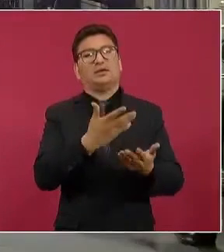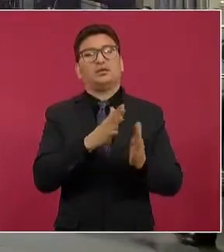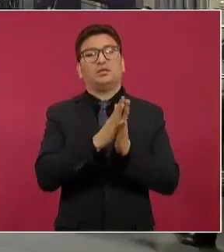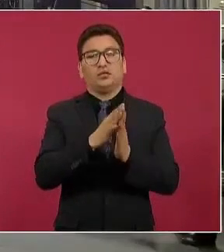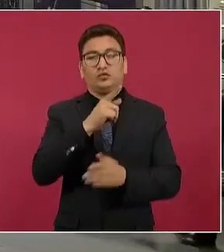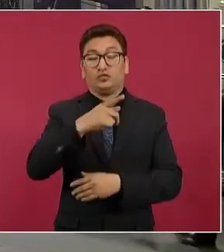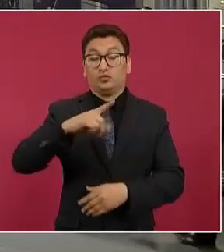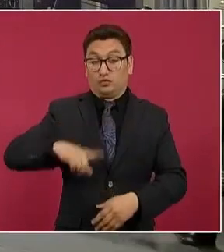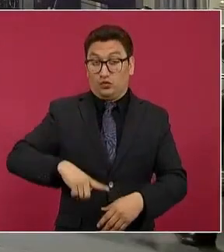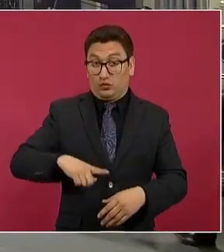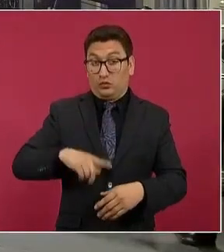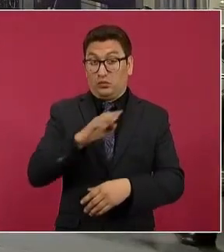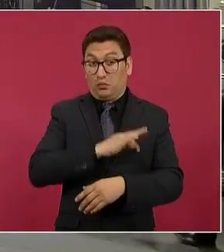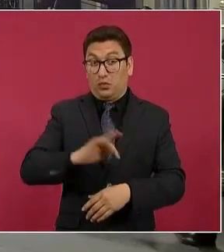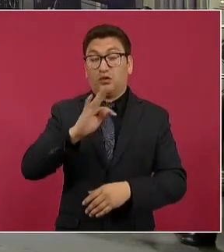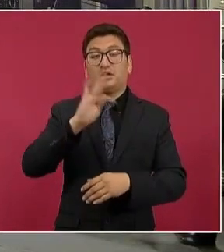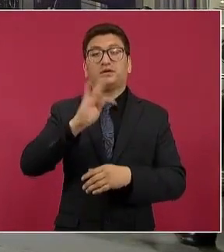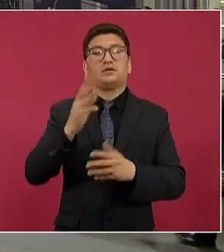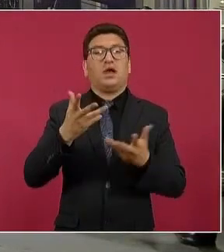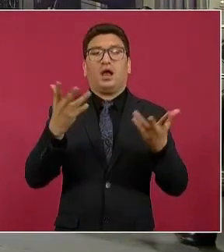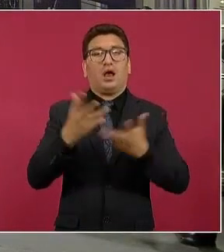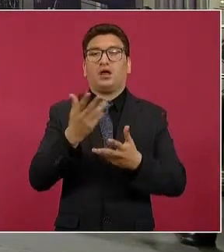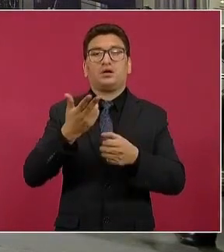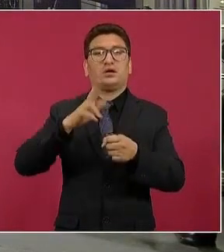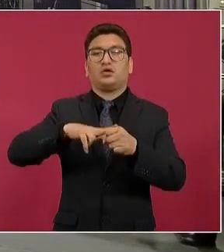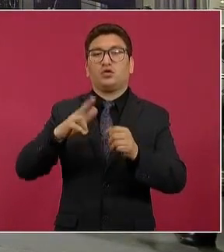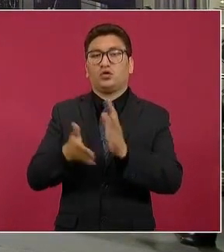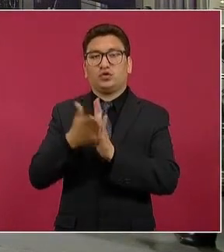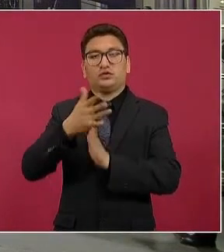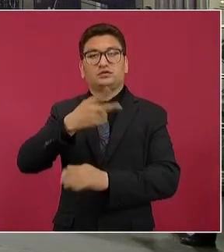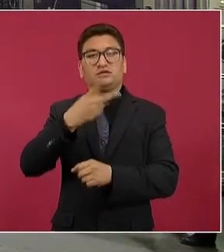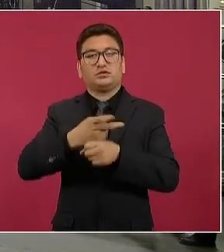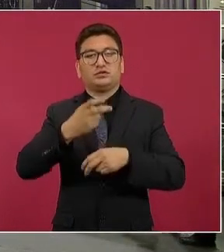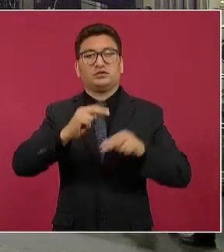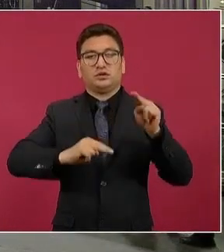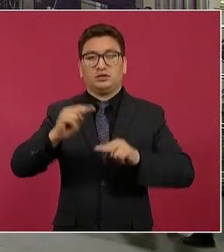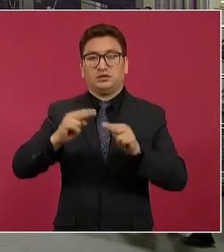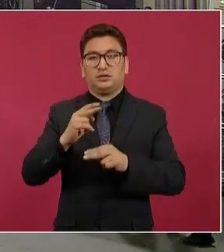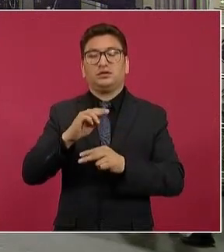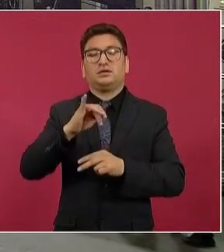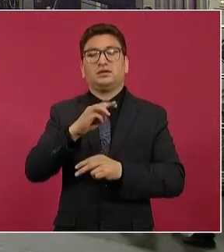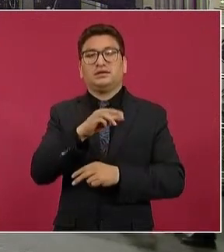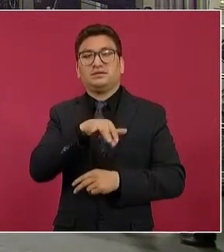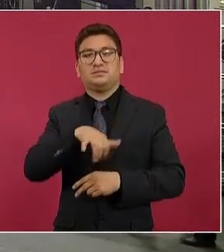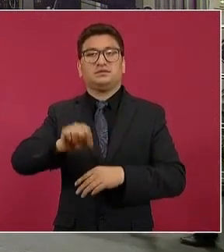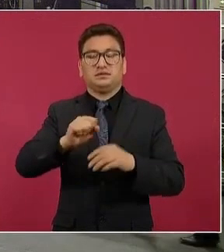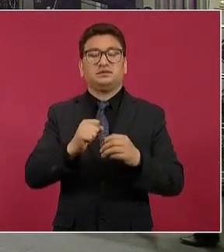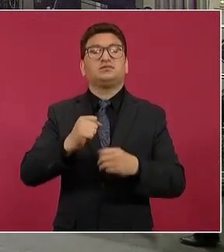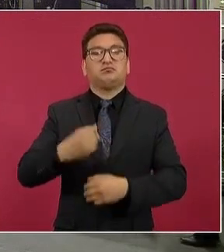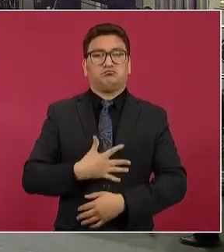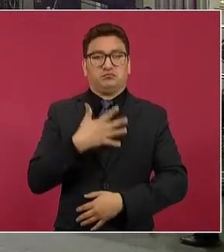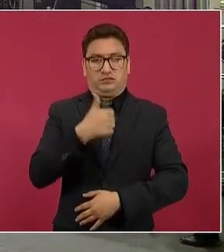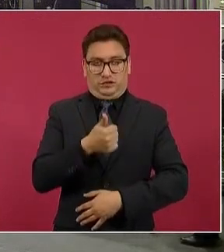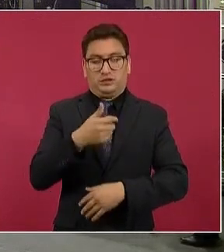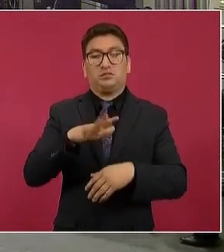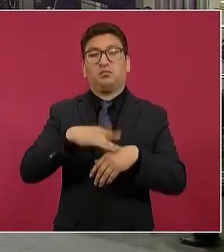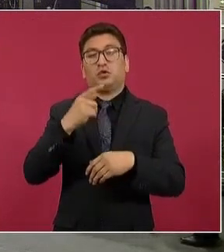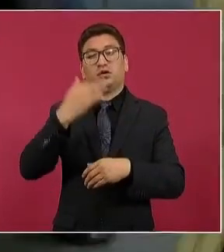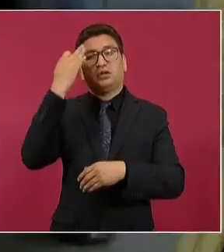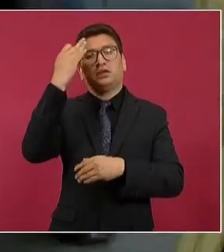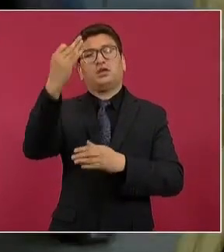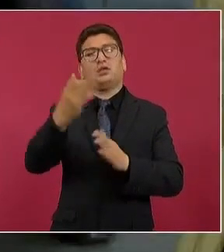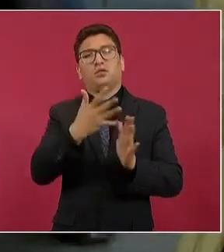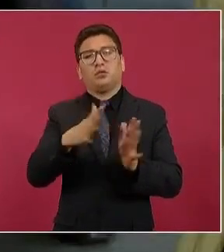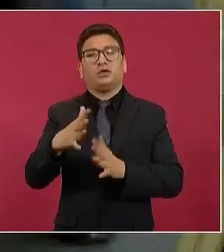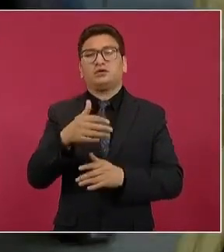su gobierno la posibilidad de crear un hospital de segundo nivel de IMSS Bienestar, porque me comentaban que tardan a veces